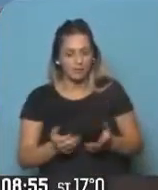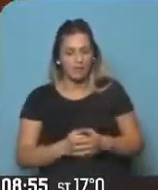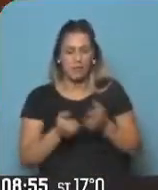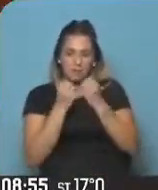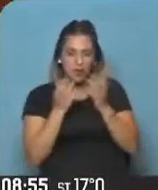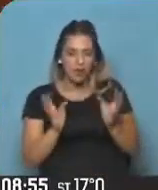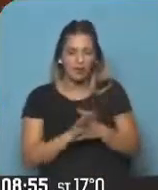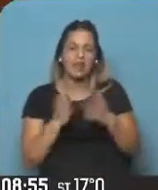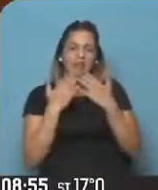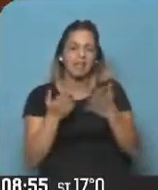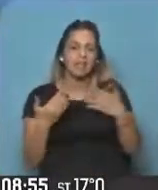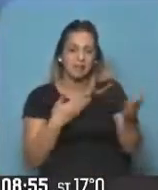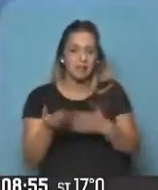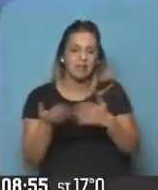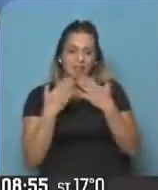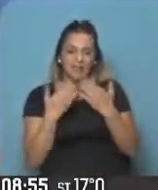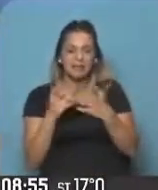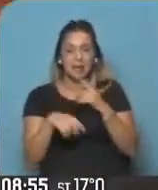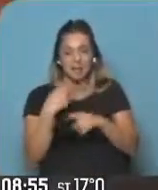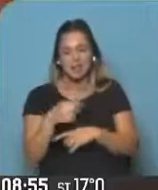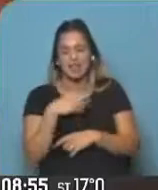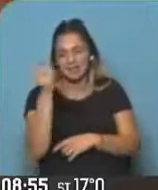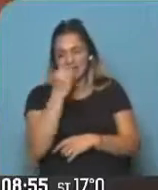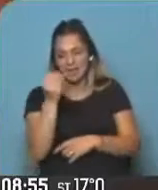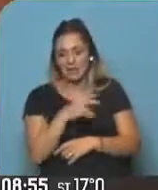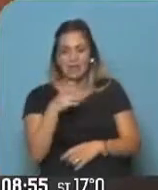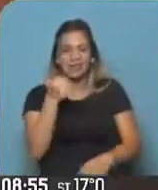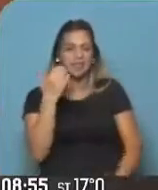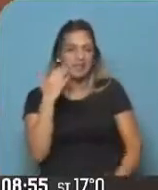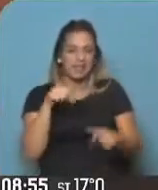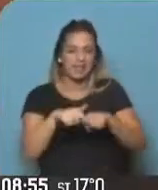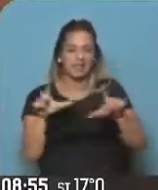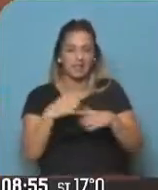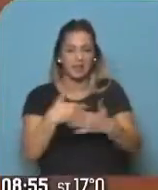comentario gracias por mestalla sábado mañana 18 08 horas por la televisión pública